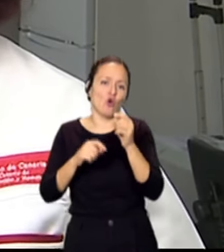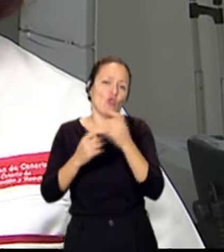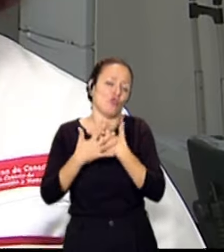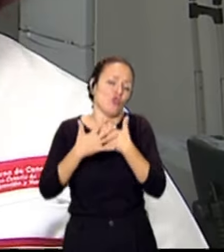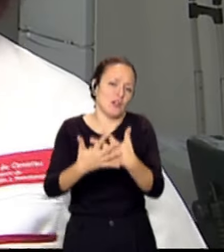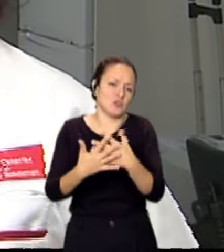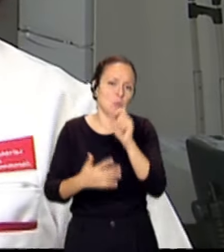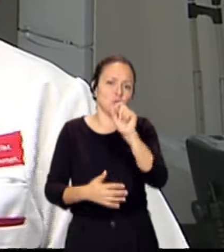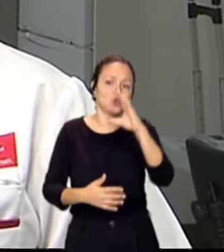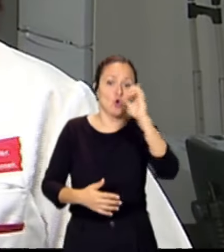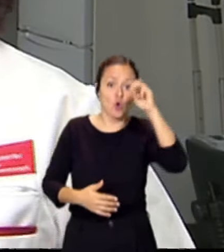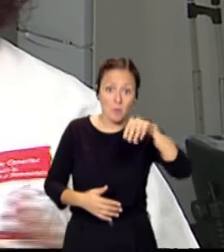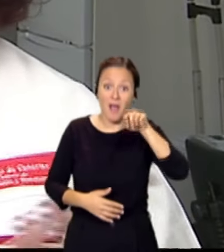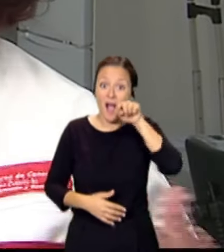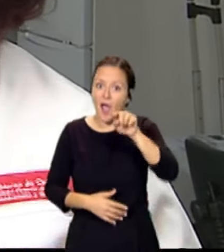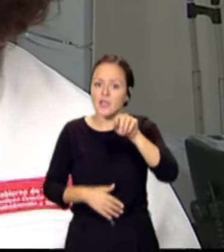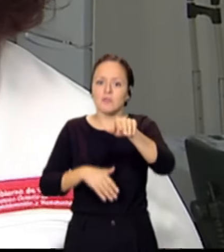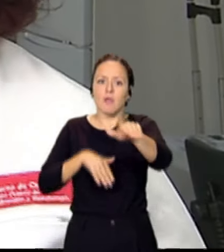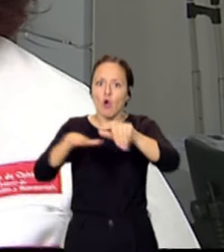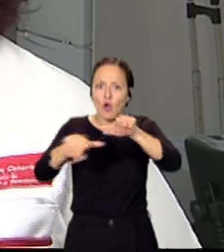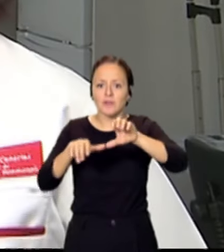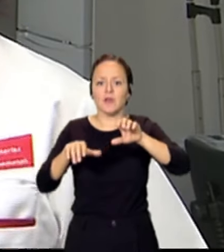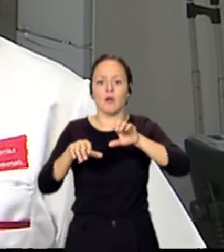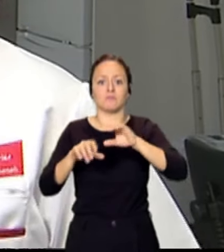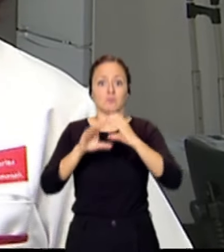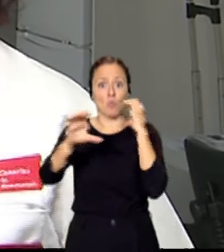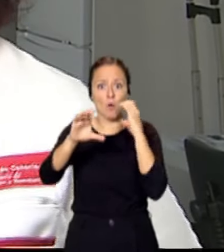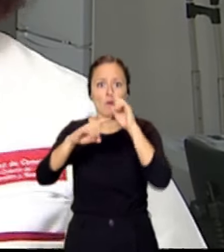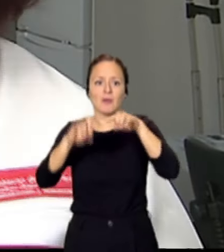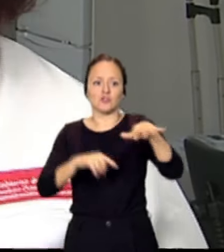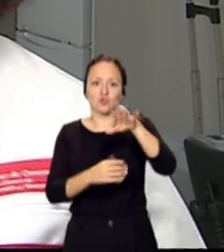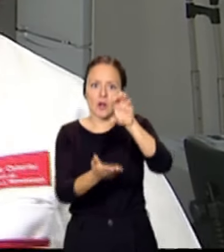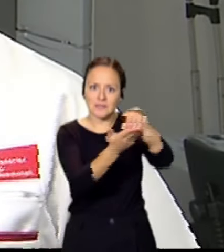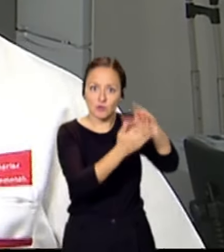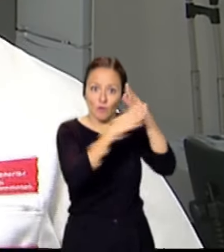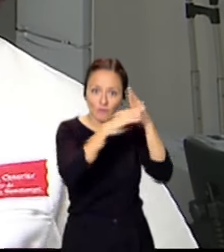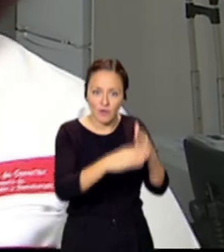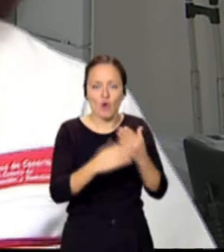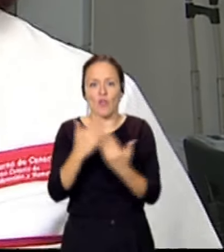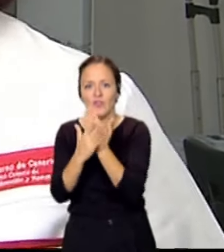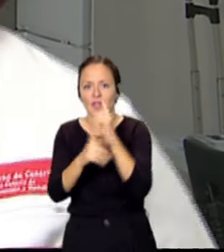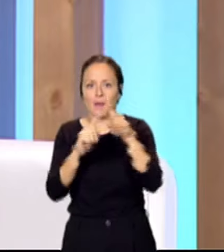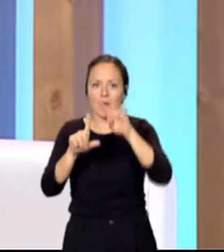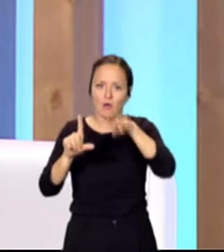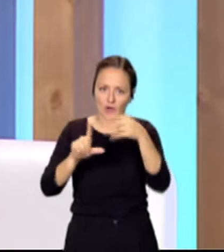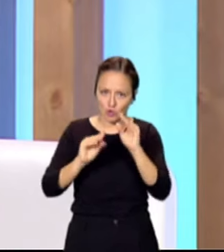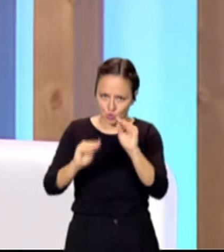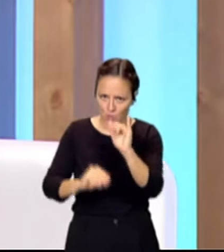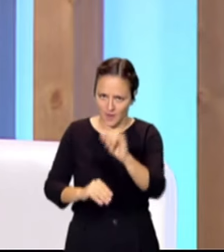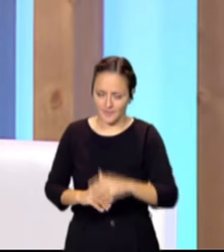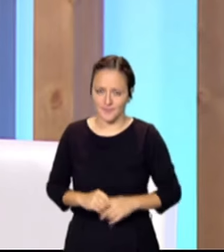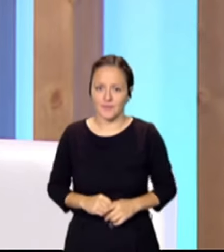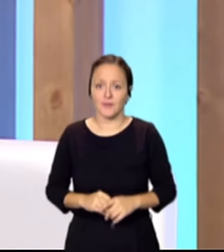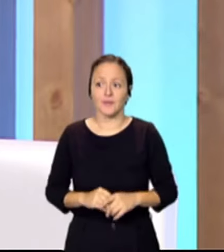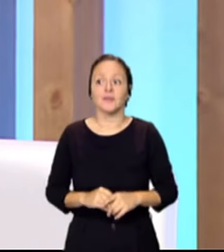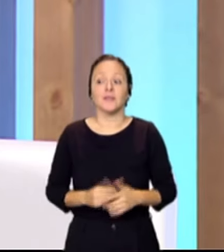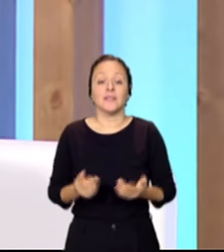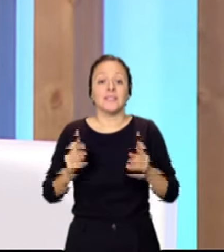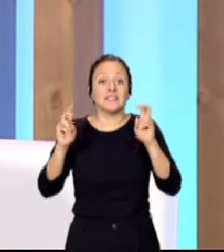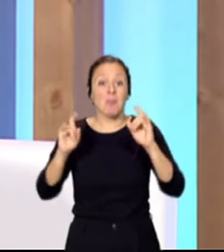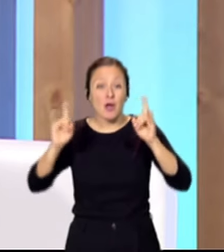tenemos nuestras colectas eh unidades móviles y puntos fijos los días y los horarios convivir con el